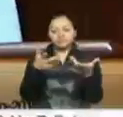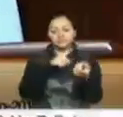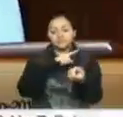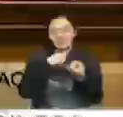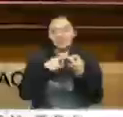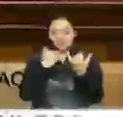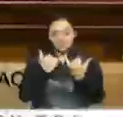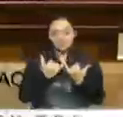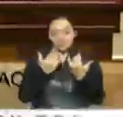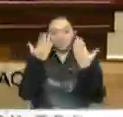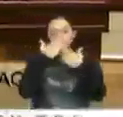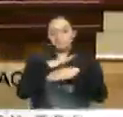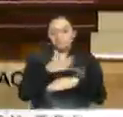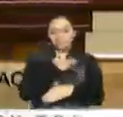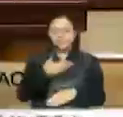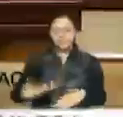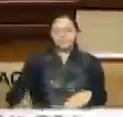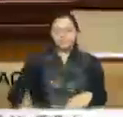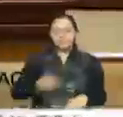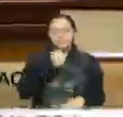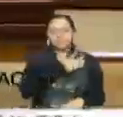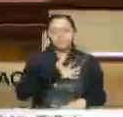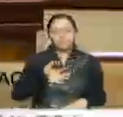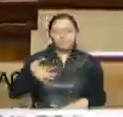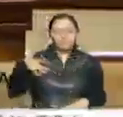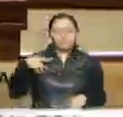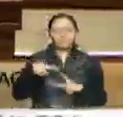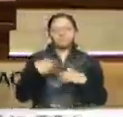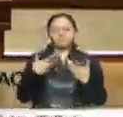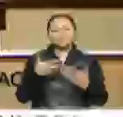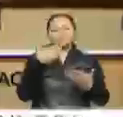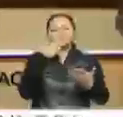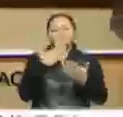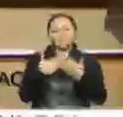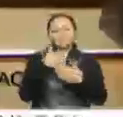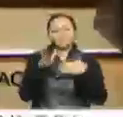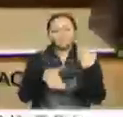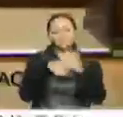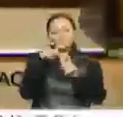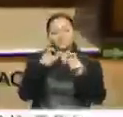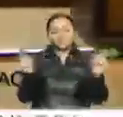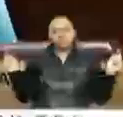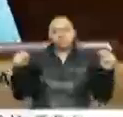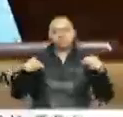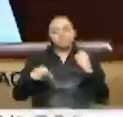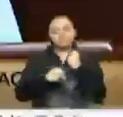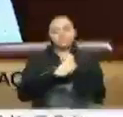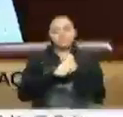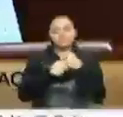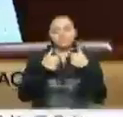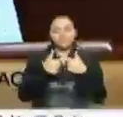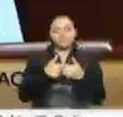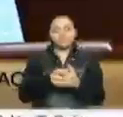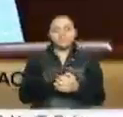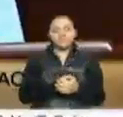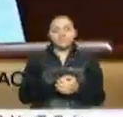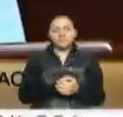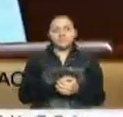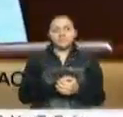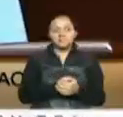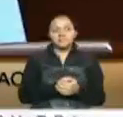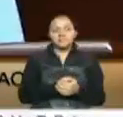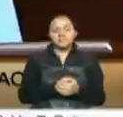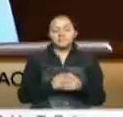ahora presidenta de la legislatura, Gabriela Riva de Neira, agradeció a los presentes por su trabajo. Pues agradecerles